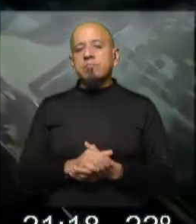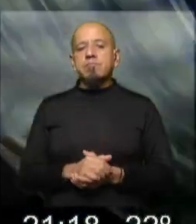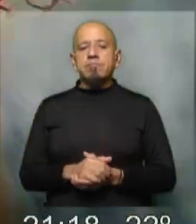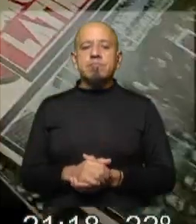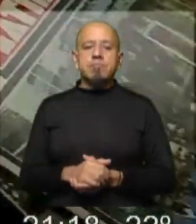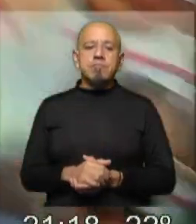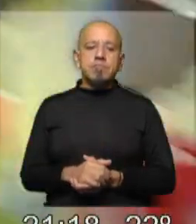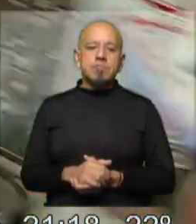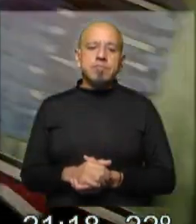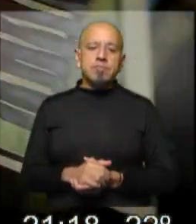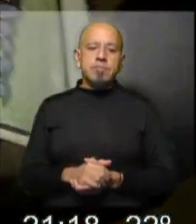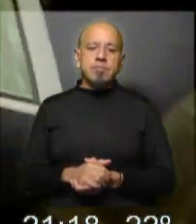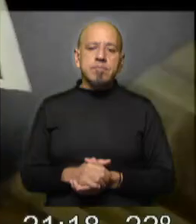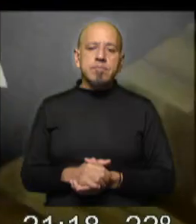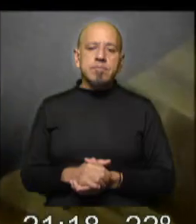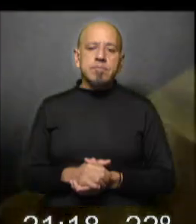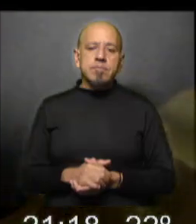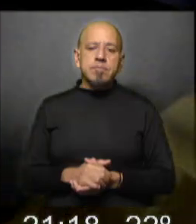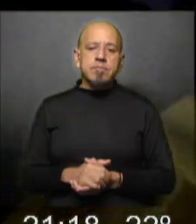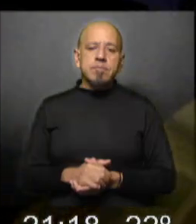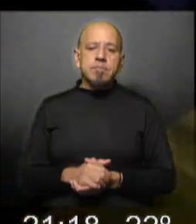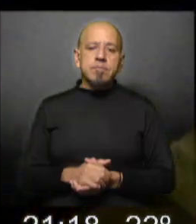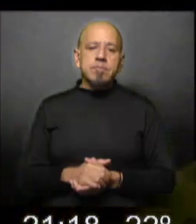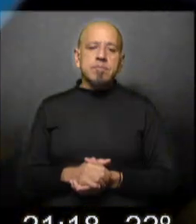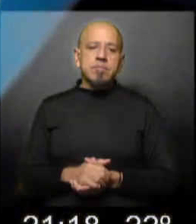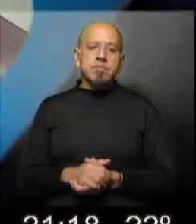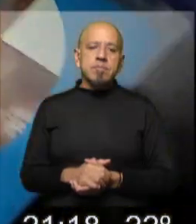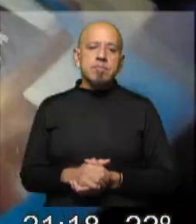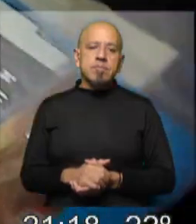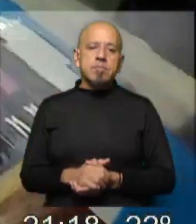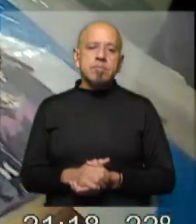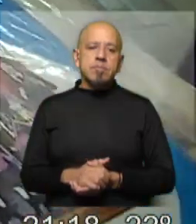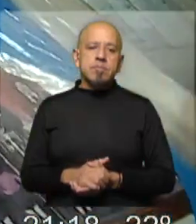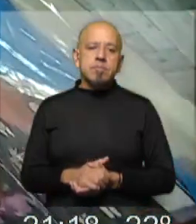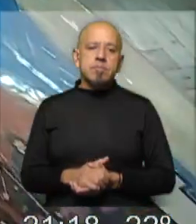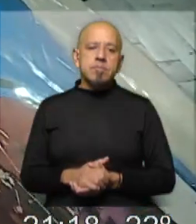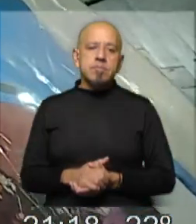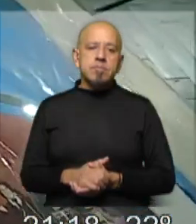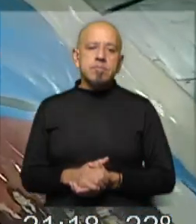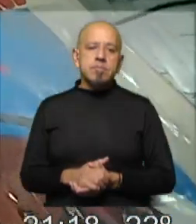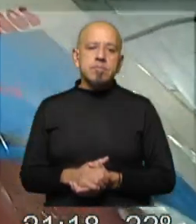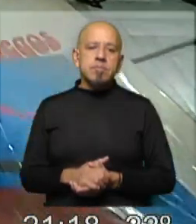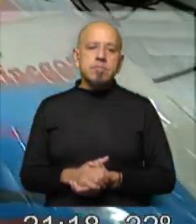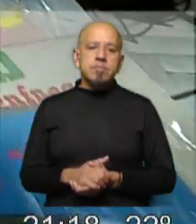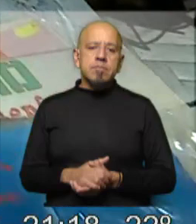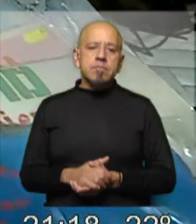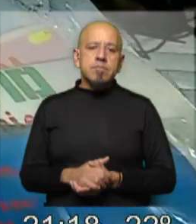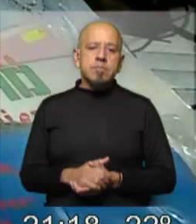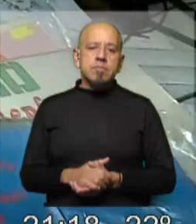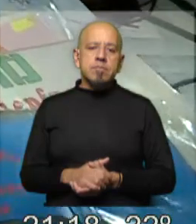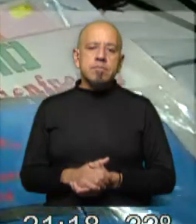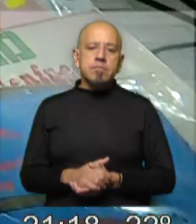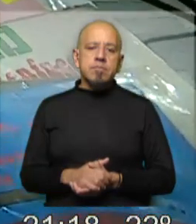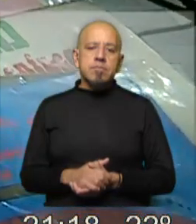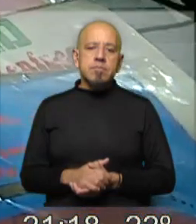A ver si podemos llegar. Ah, esta es la plaza acá del Entrevero, ¿no? Es la plaza del Entrevero, tiene la fuente ahí, ¿no? Sí. Sí, la plaza